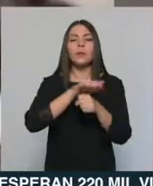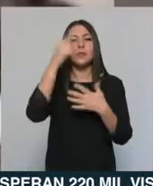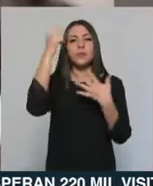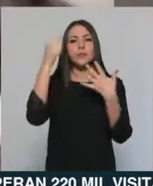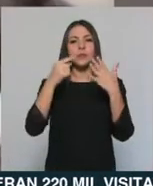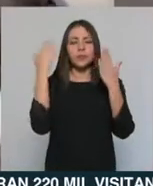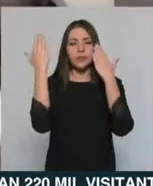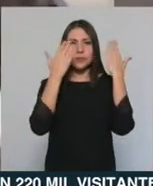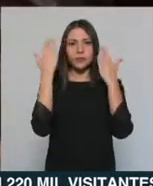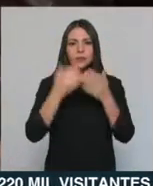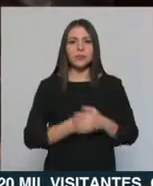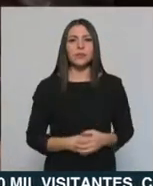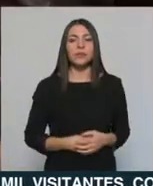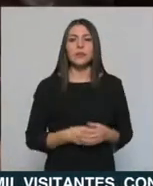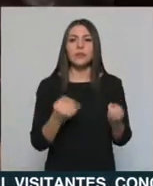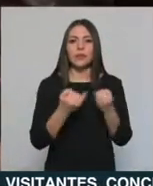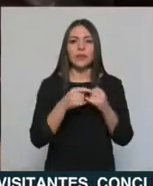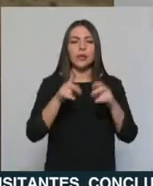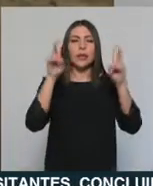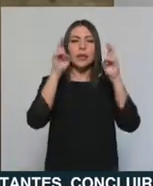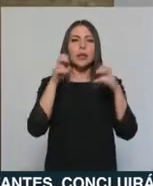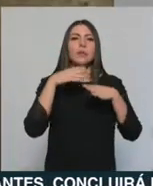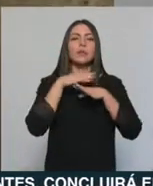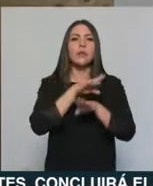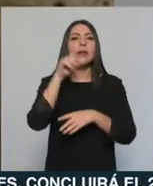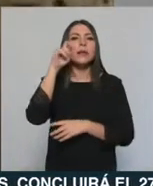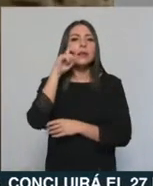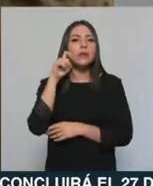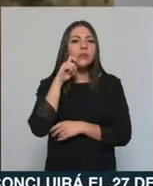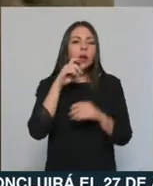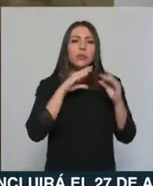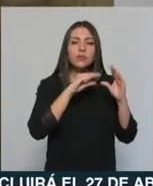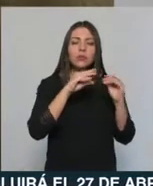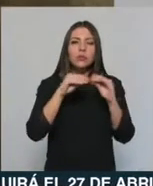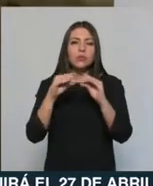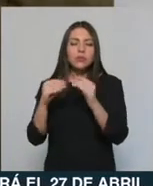en especial entre ellos la educación sexual. Esa fue la adenda,